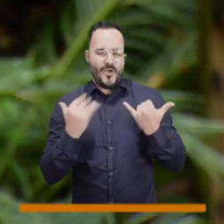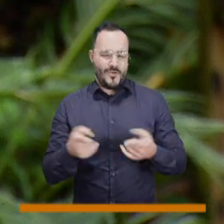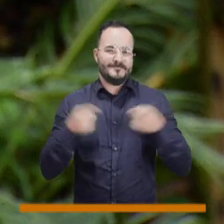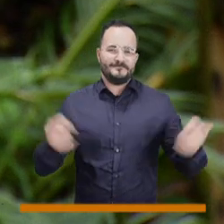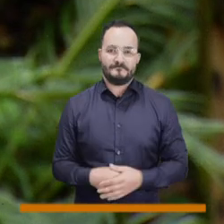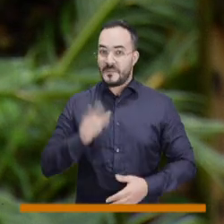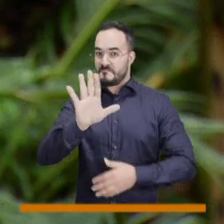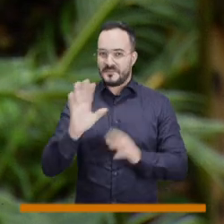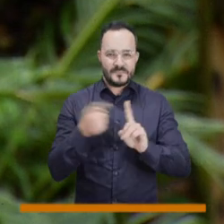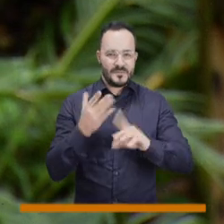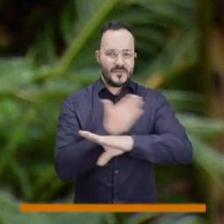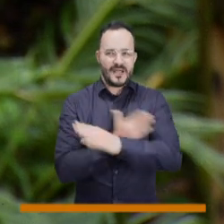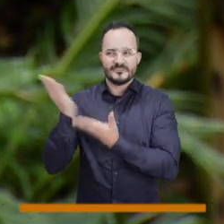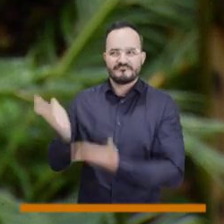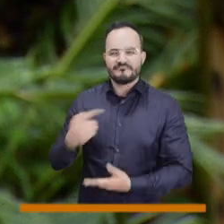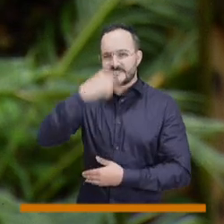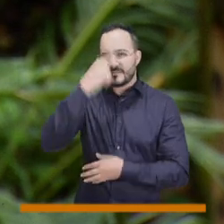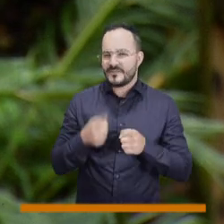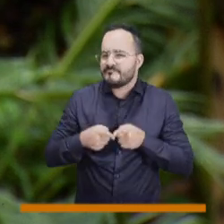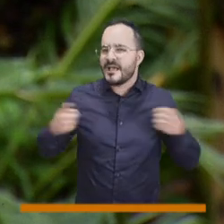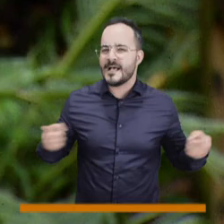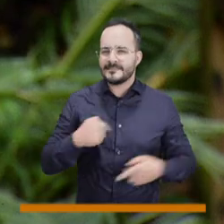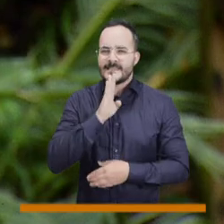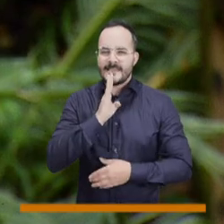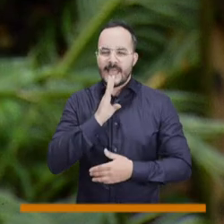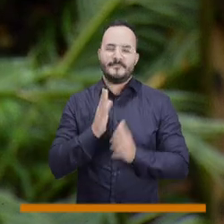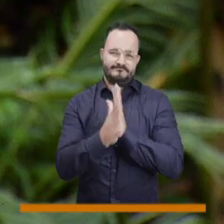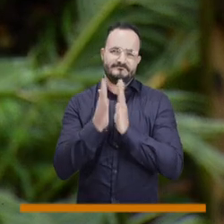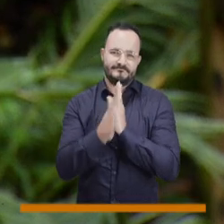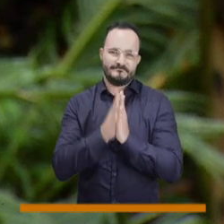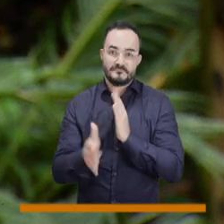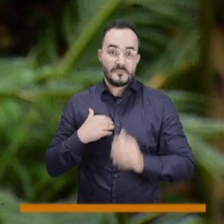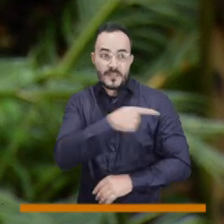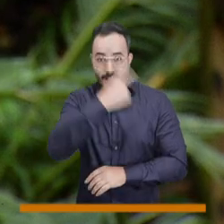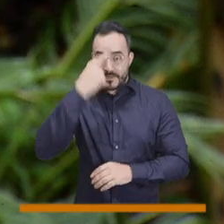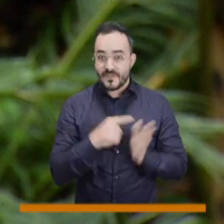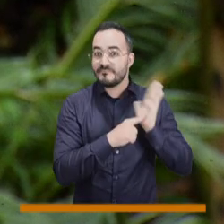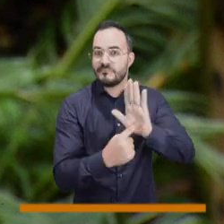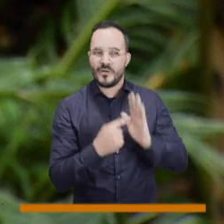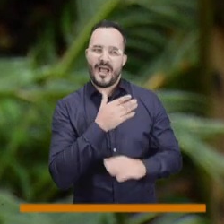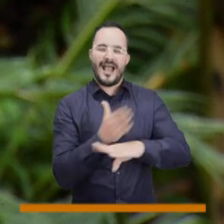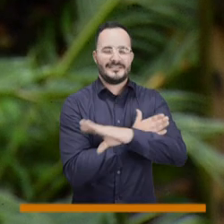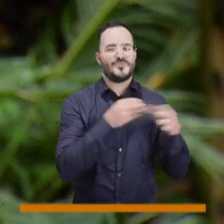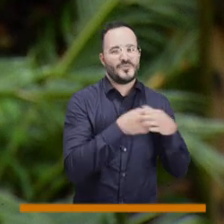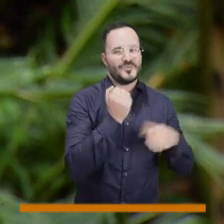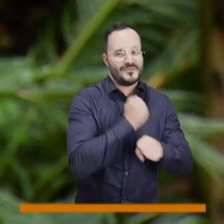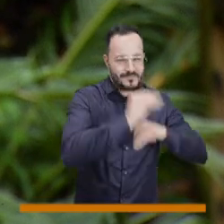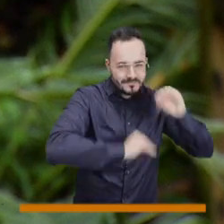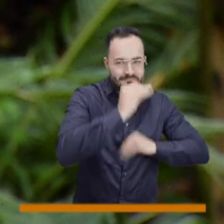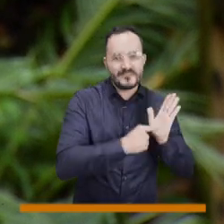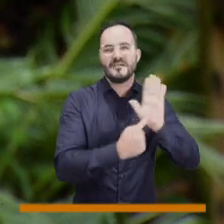que veamos quién es brevemente el concejal Carlos Ríos, quien nos acompaña gracias a este perfil que nuestro equipo de producción